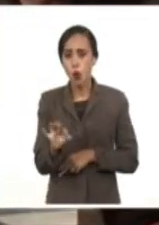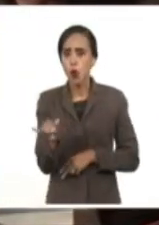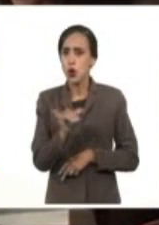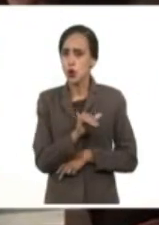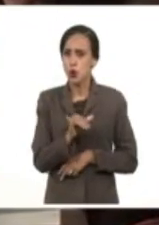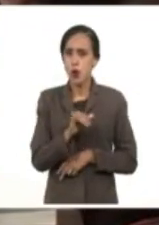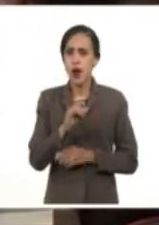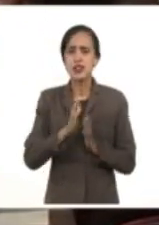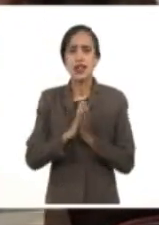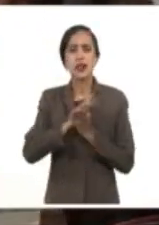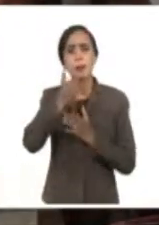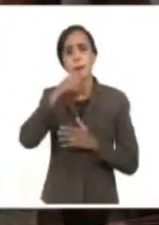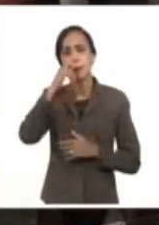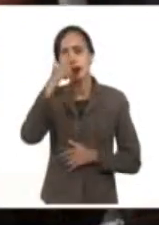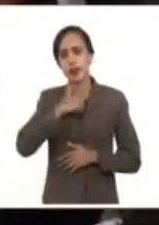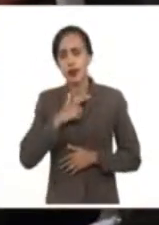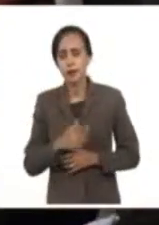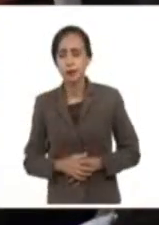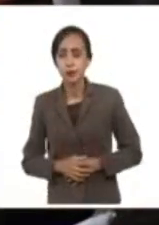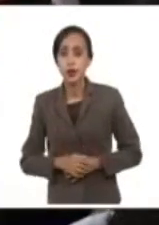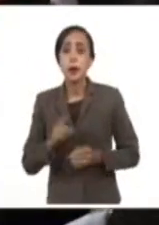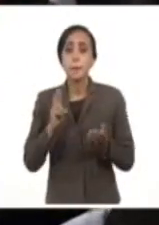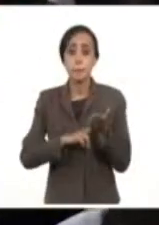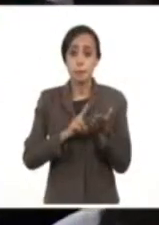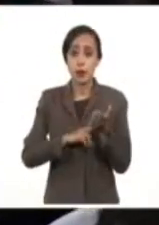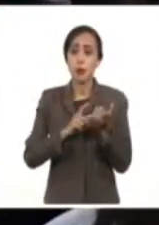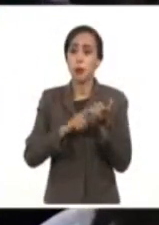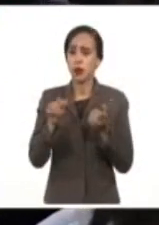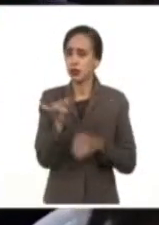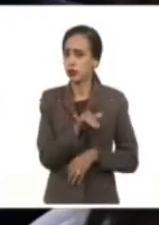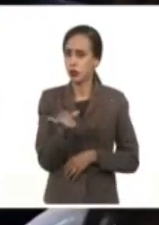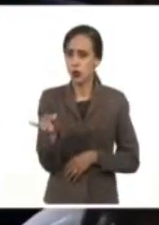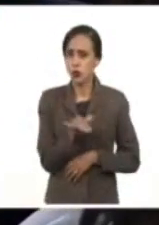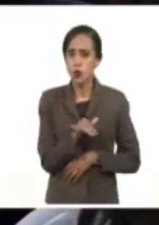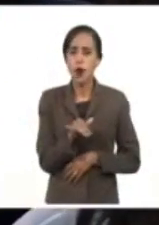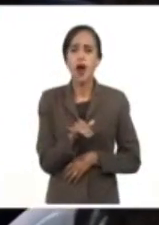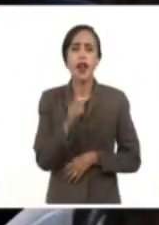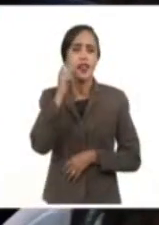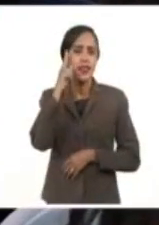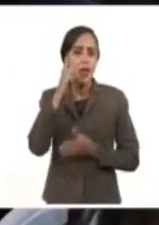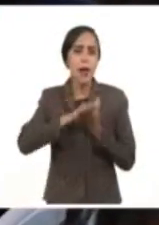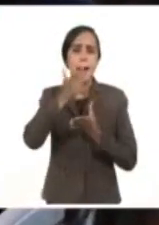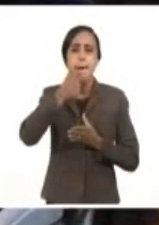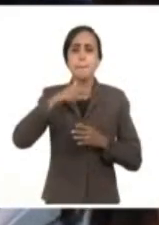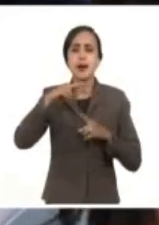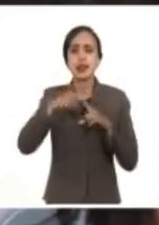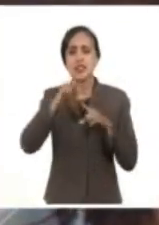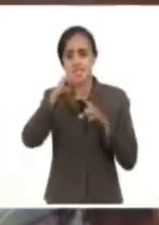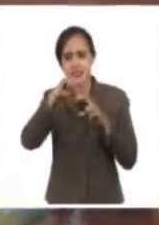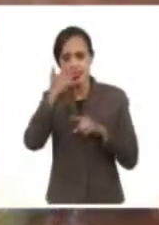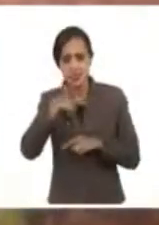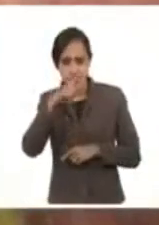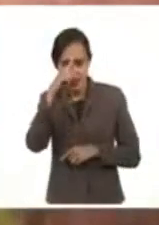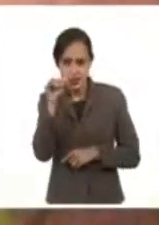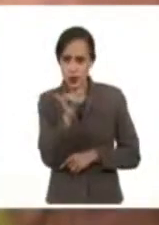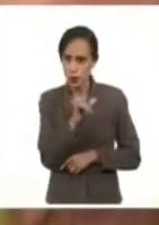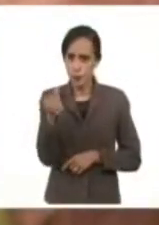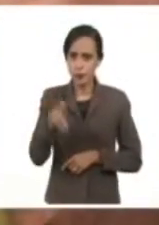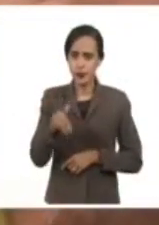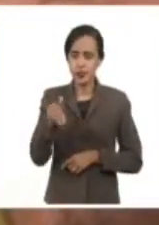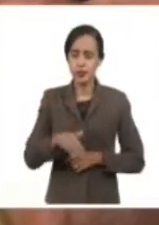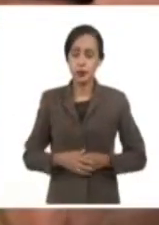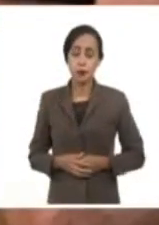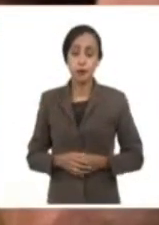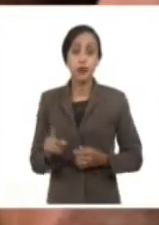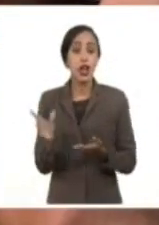Santamaría. Militantes e intelectuales de raíz antidogmática, marxistas, comunistas y rebeldes al mismo tiempo. La Brújula y el Mapa